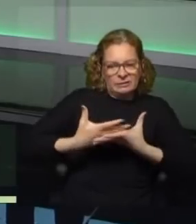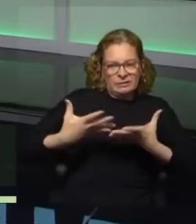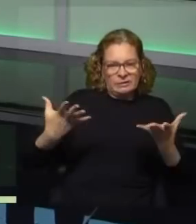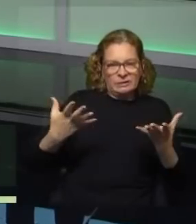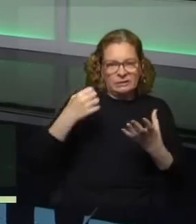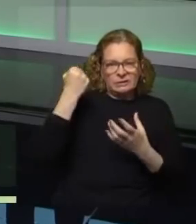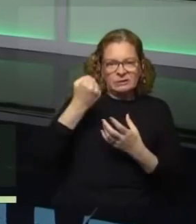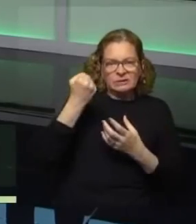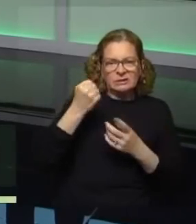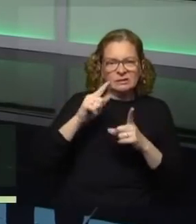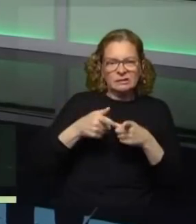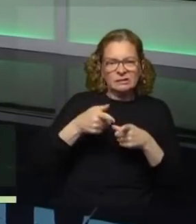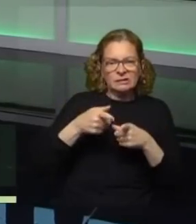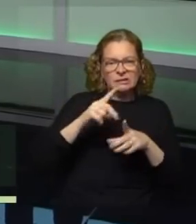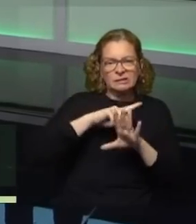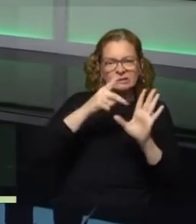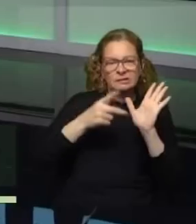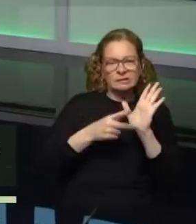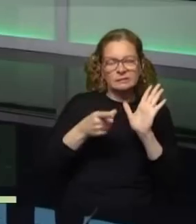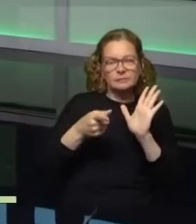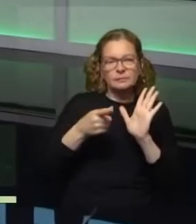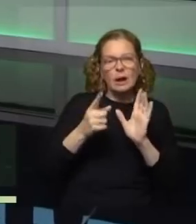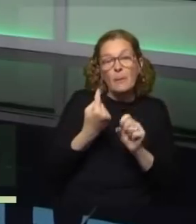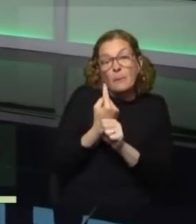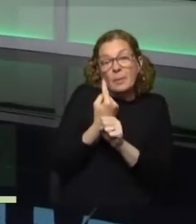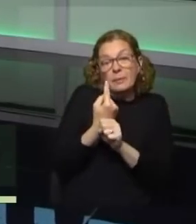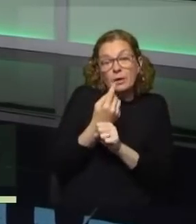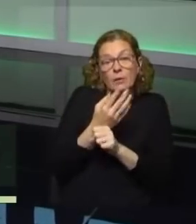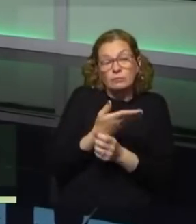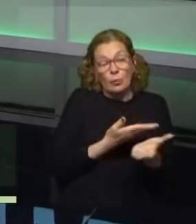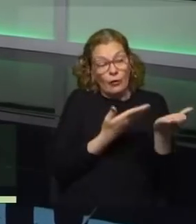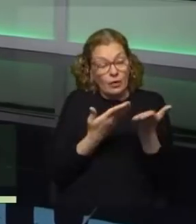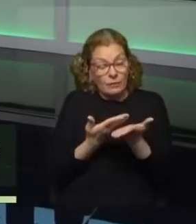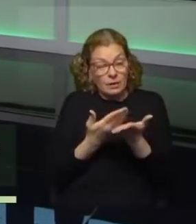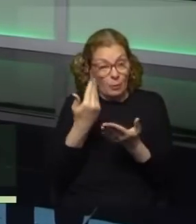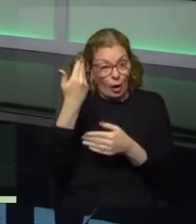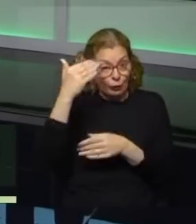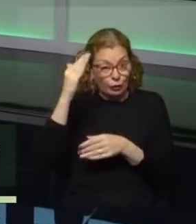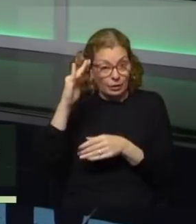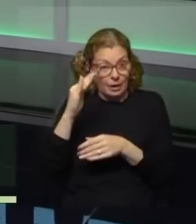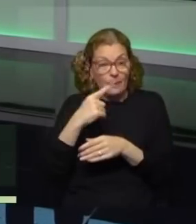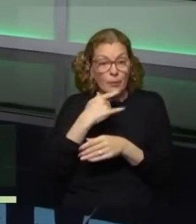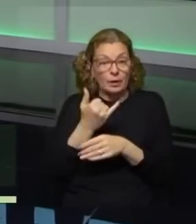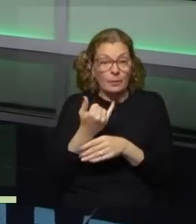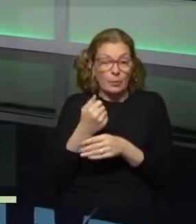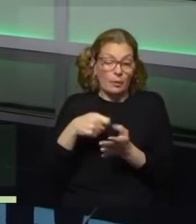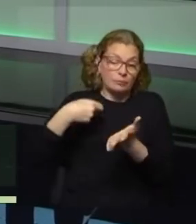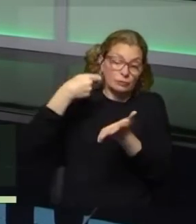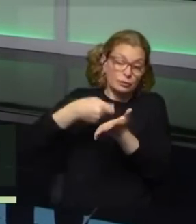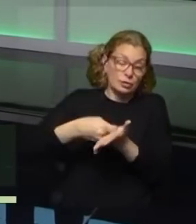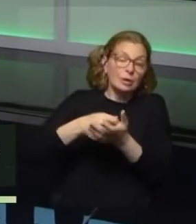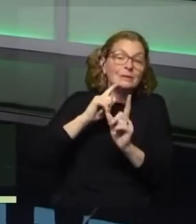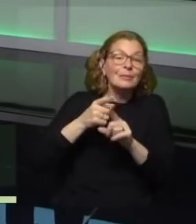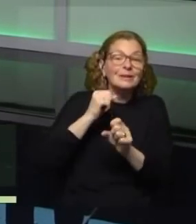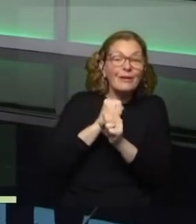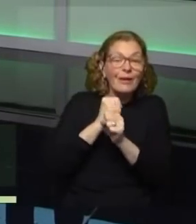importantes y estos proyectos que en una primera instancia son bienvenidos por las autoridades por generar inversión y fuentes